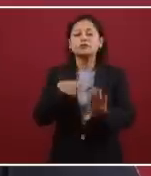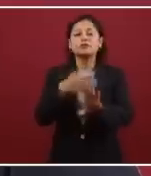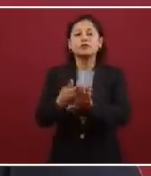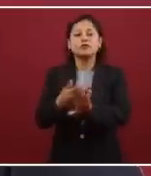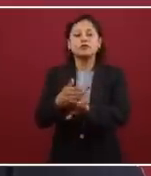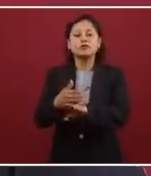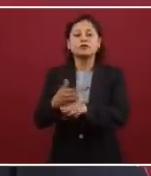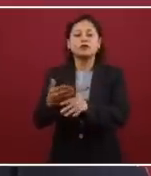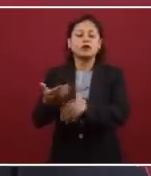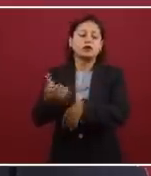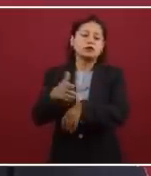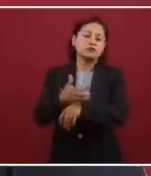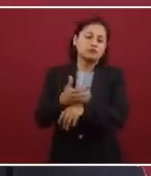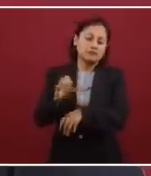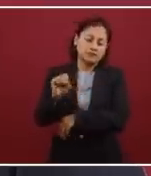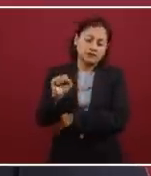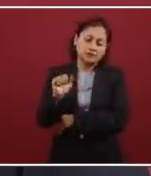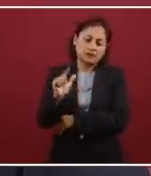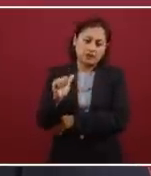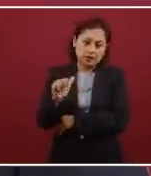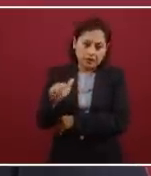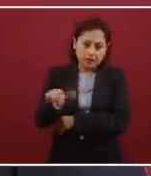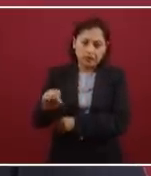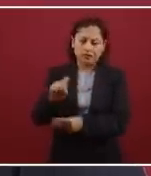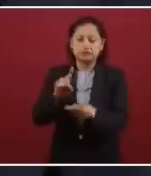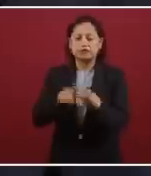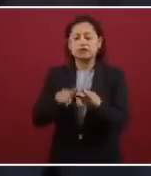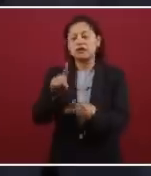Salinas, contra Zedillo,